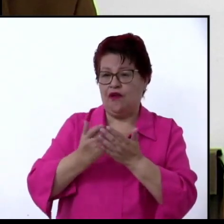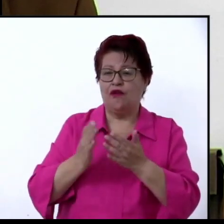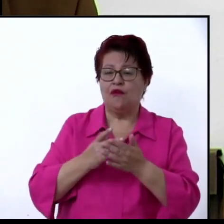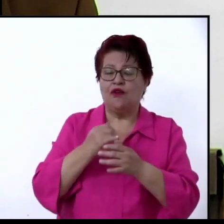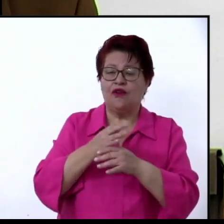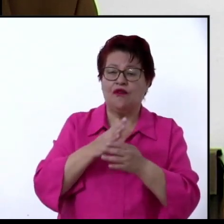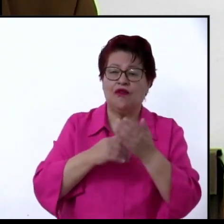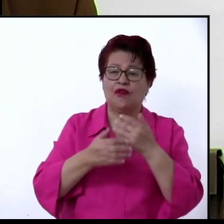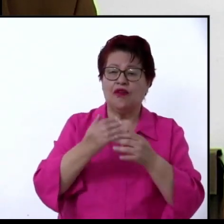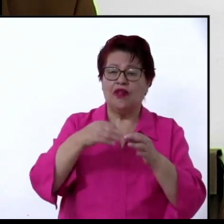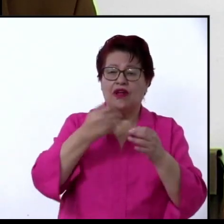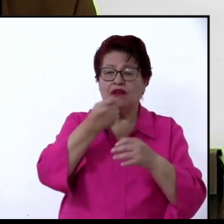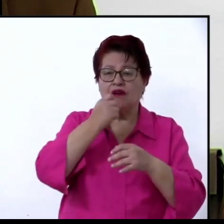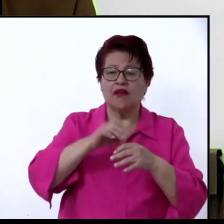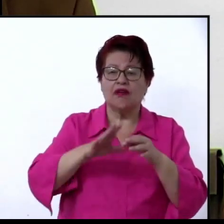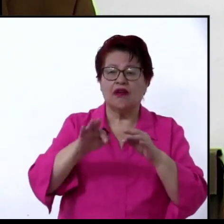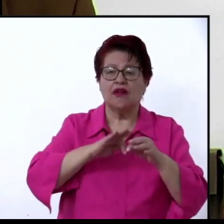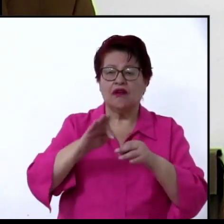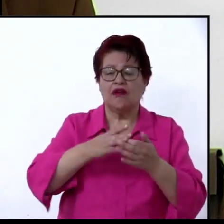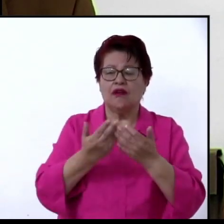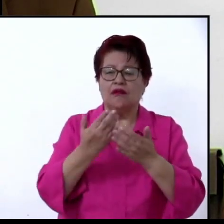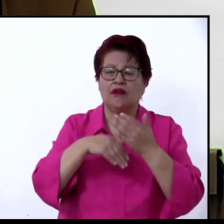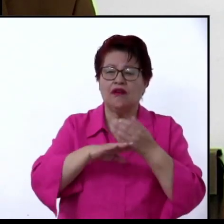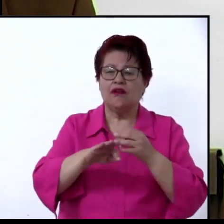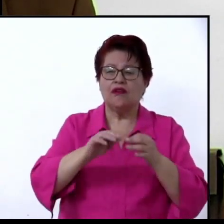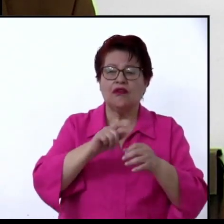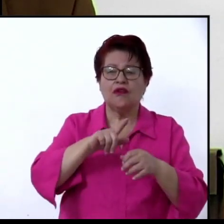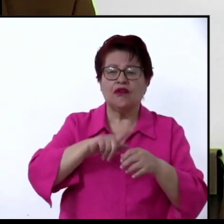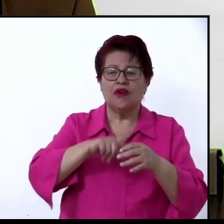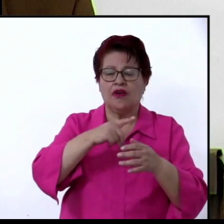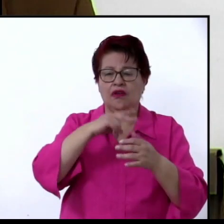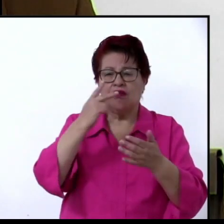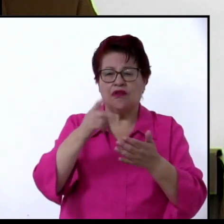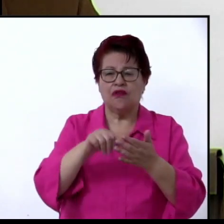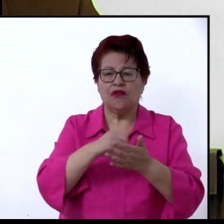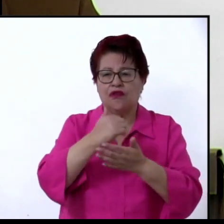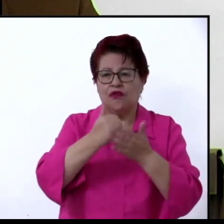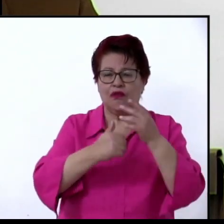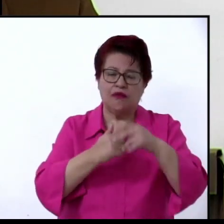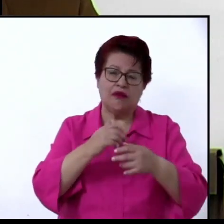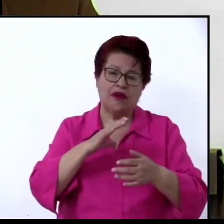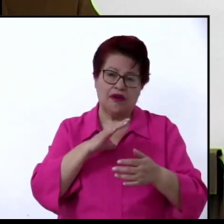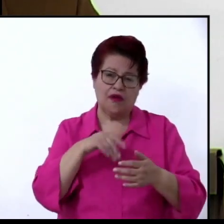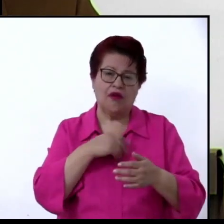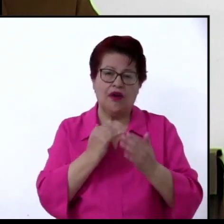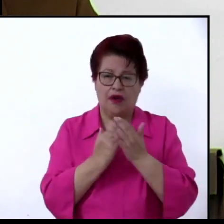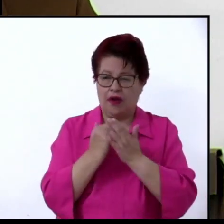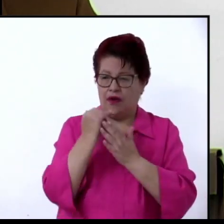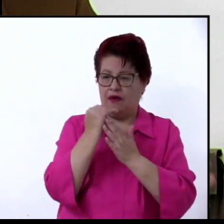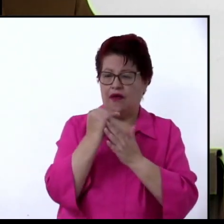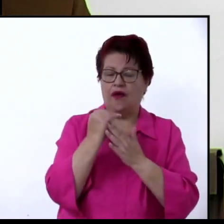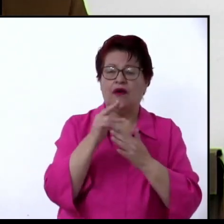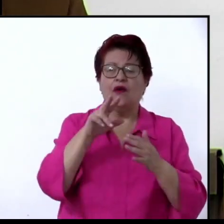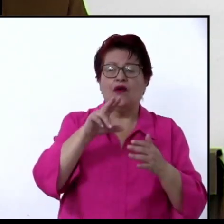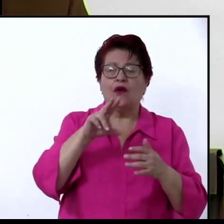datos de la Secretaría del Trabajo y Previsión Social de Gobierno de México. Se da cuenta que para la Ciudad de México el incremento fue